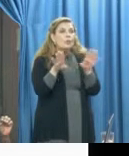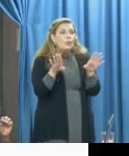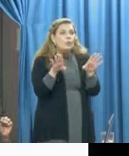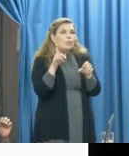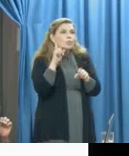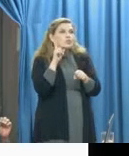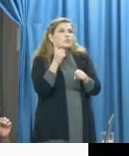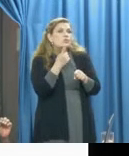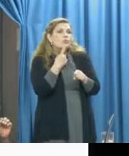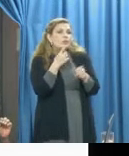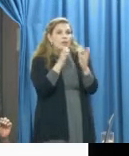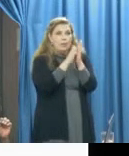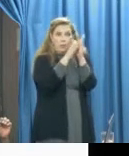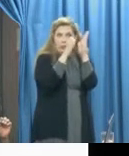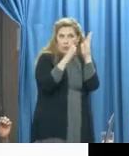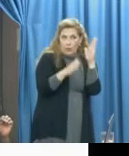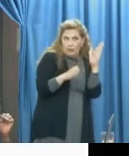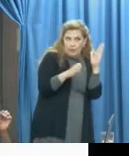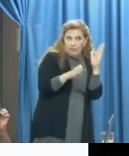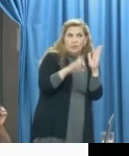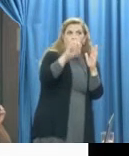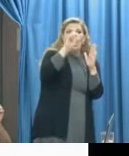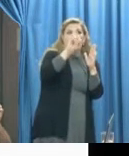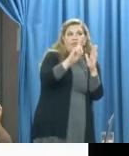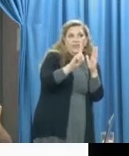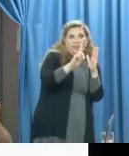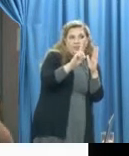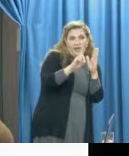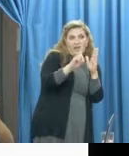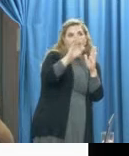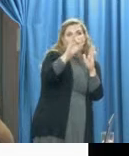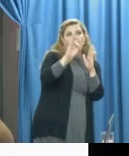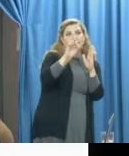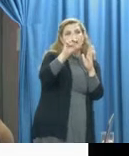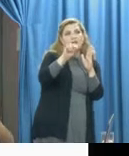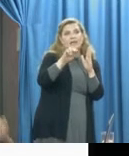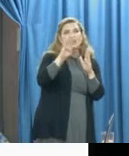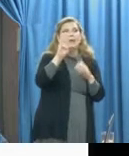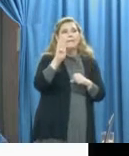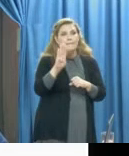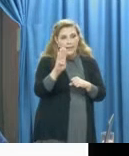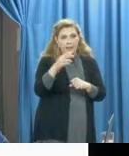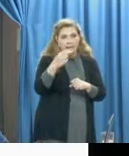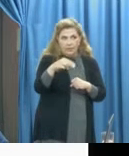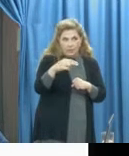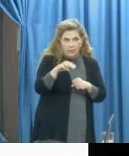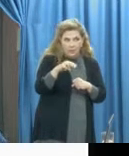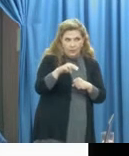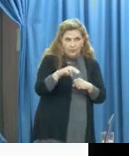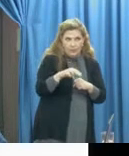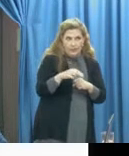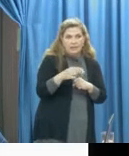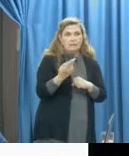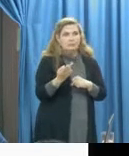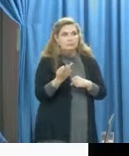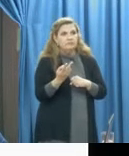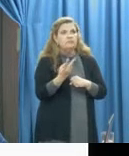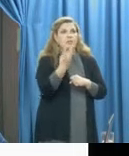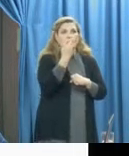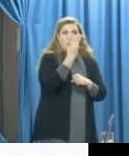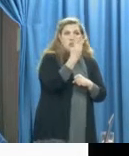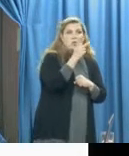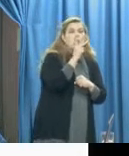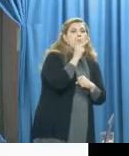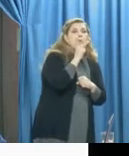las sorderas. Por ejemplo, en una sordera de FNB, que es la autosómica recesiva, generalmente la